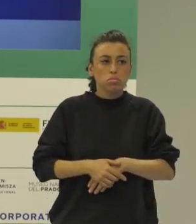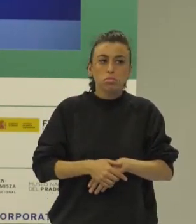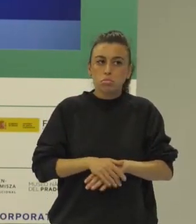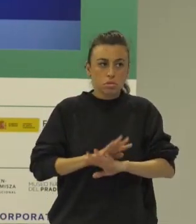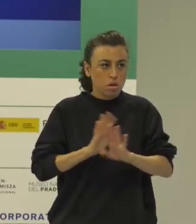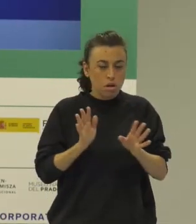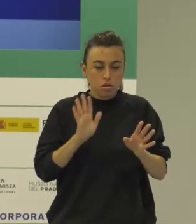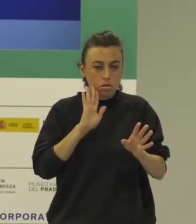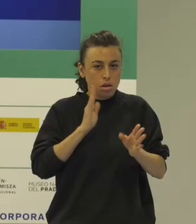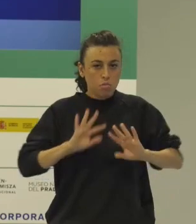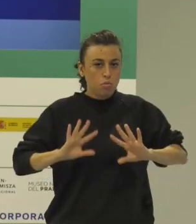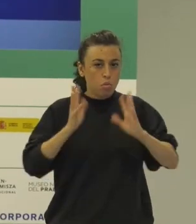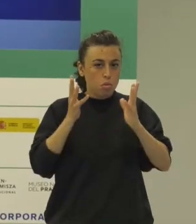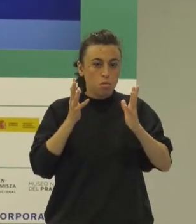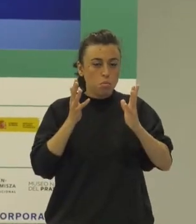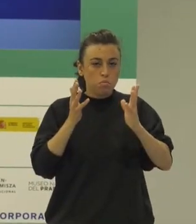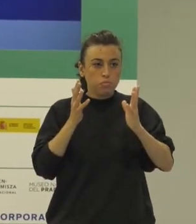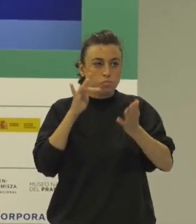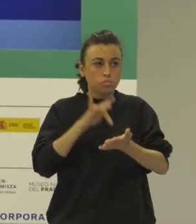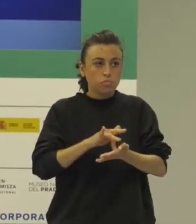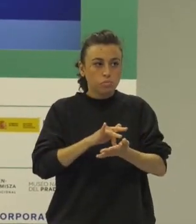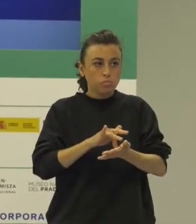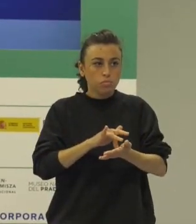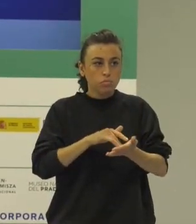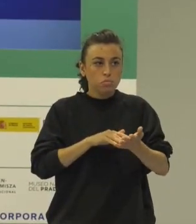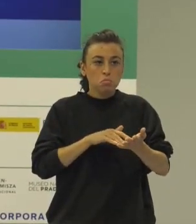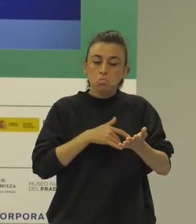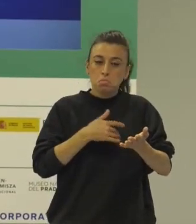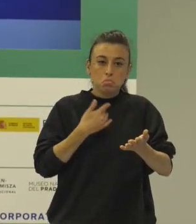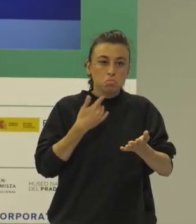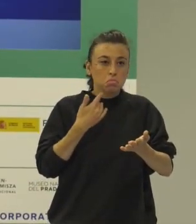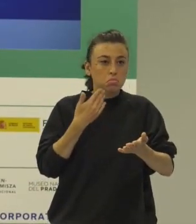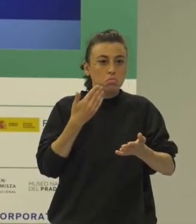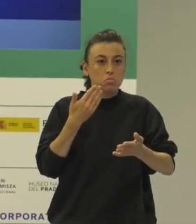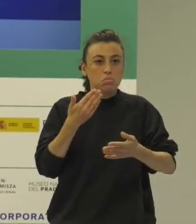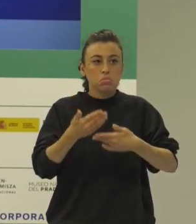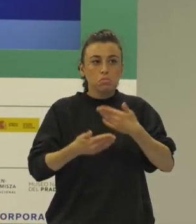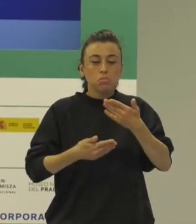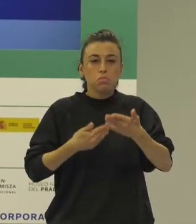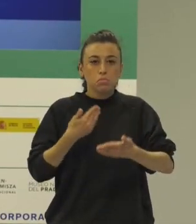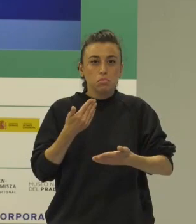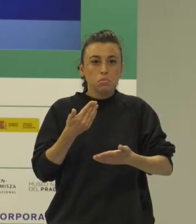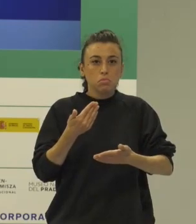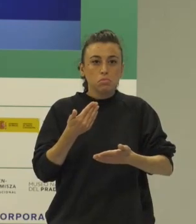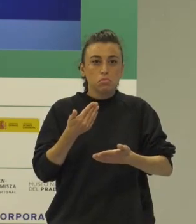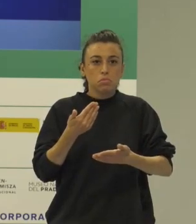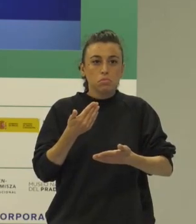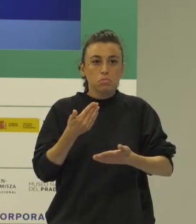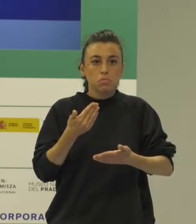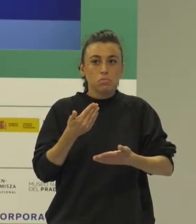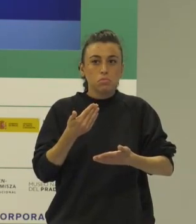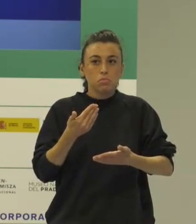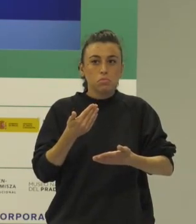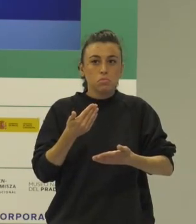esa revolución fue un proceso, un momento de lo que Daniel Ortega